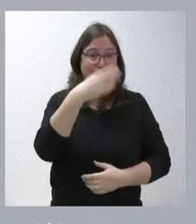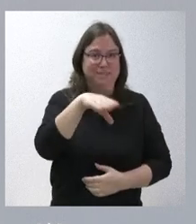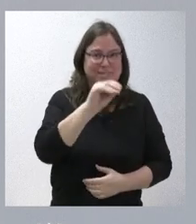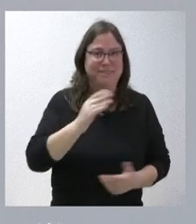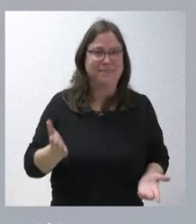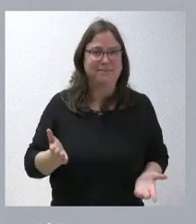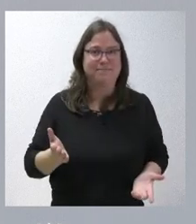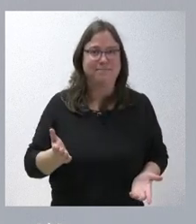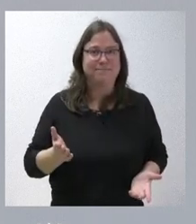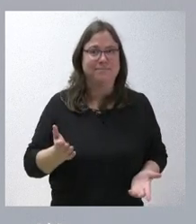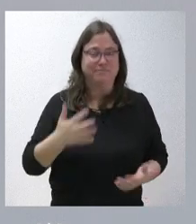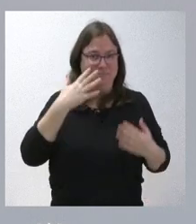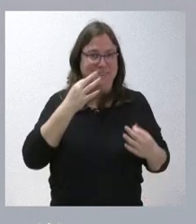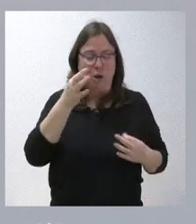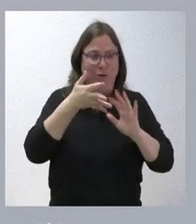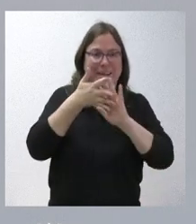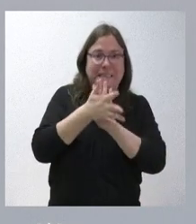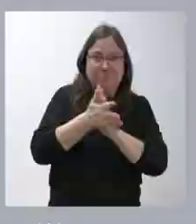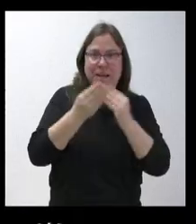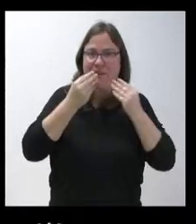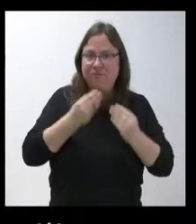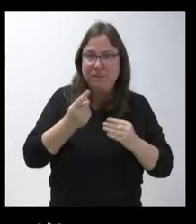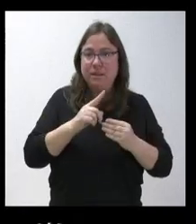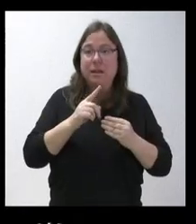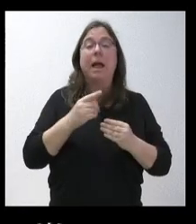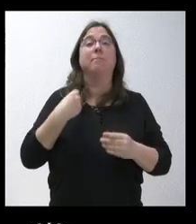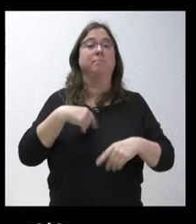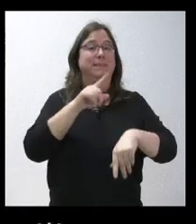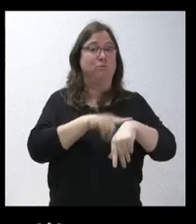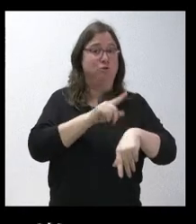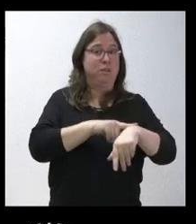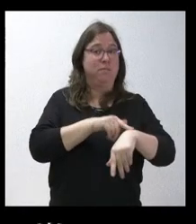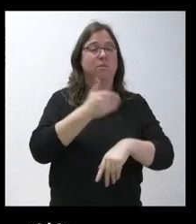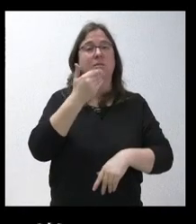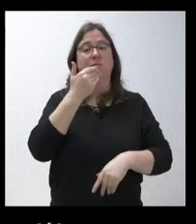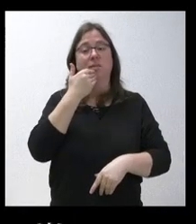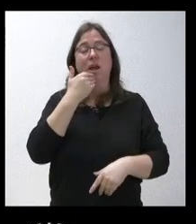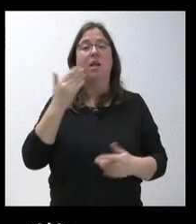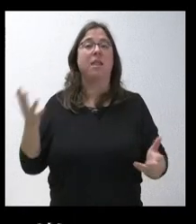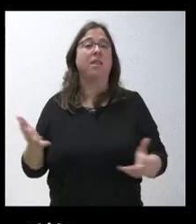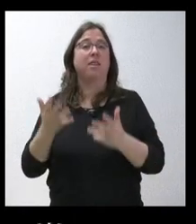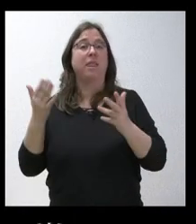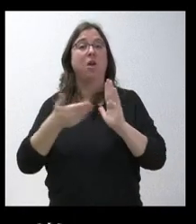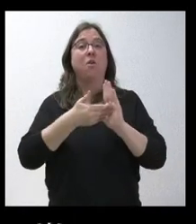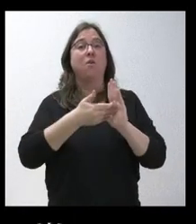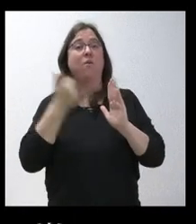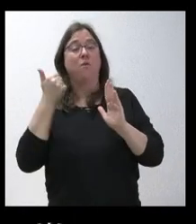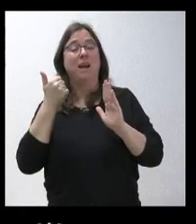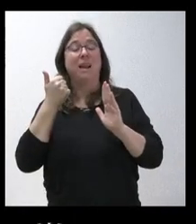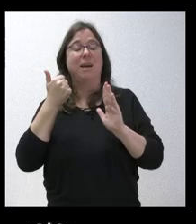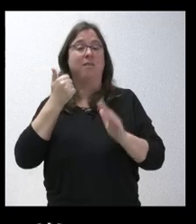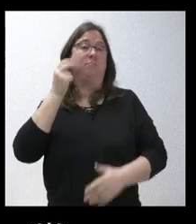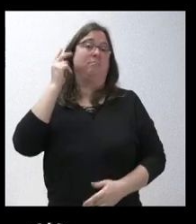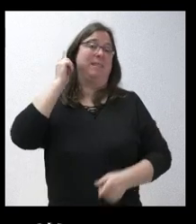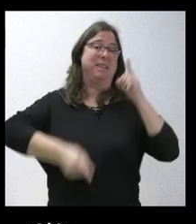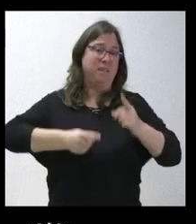eh Y creo que no lo han explicado suficientemente y a la vez eh cuando ustedes no le dan importancia haber eliminado la condena a la Dictadura pero